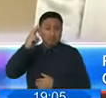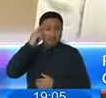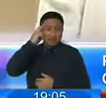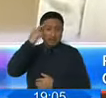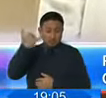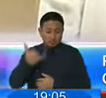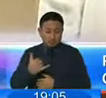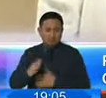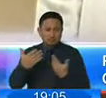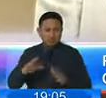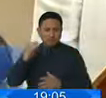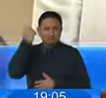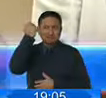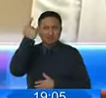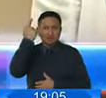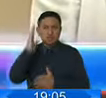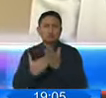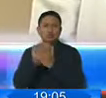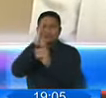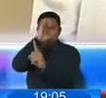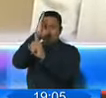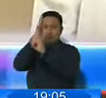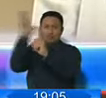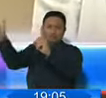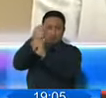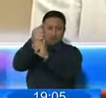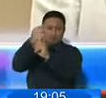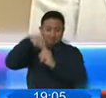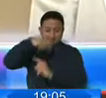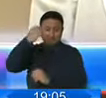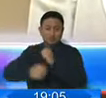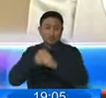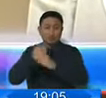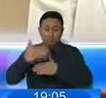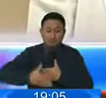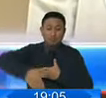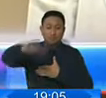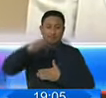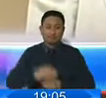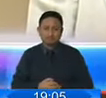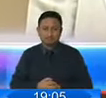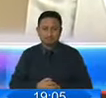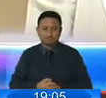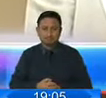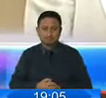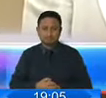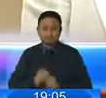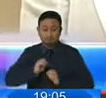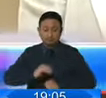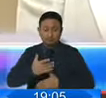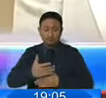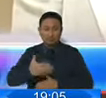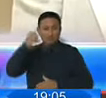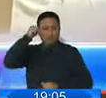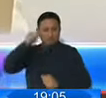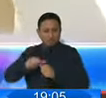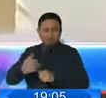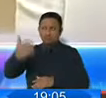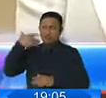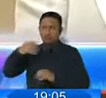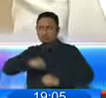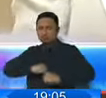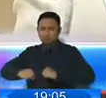de plantearnos nuevas metas para este nuevo trayecto. Recorrer nuestros pasos,